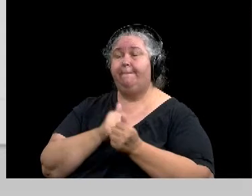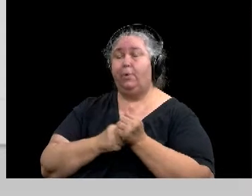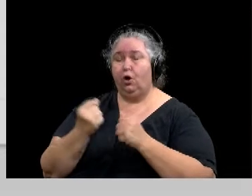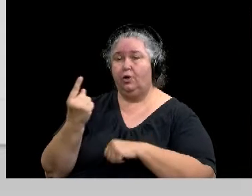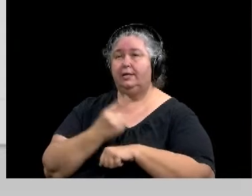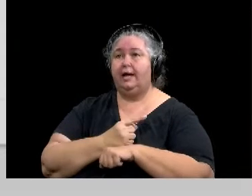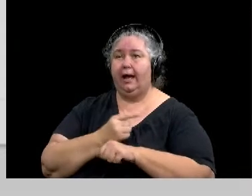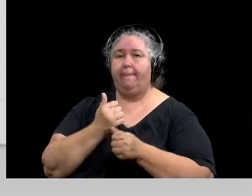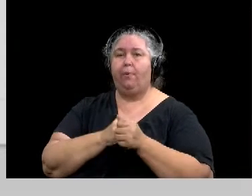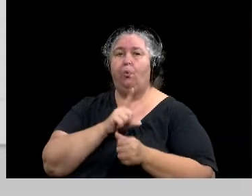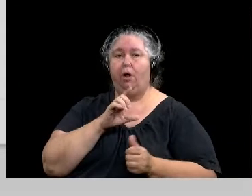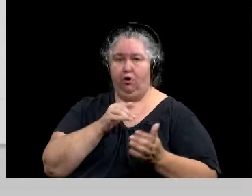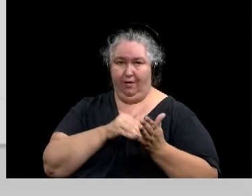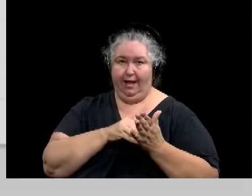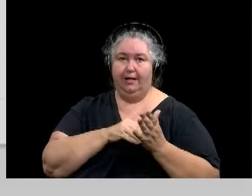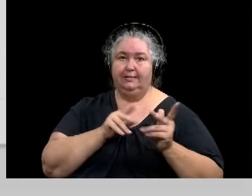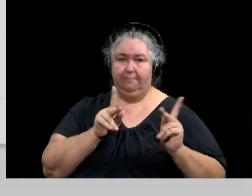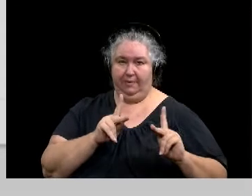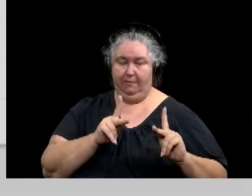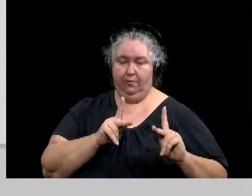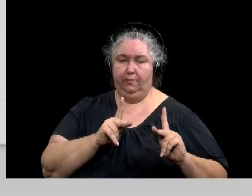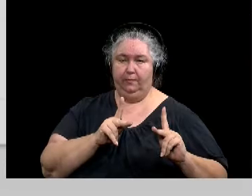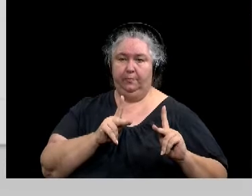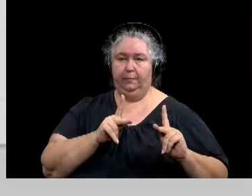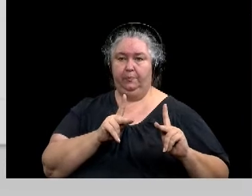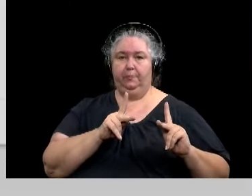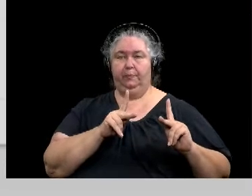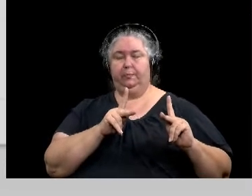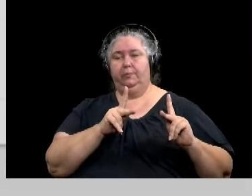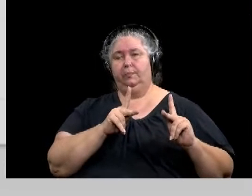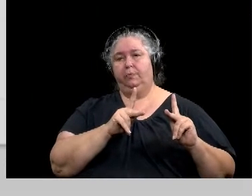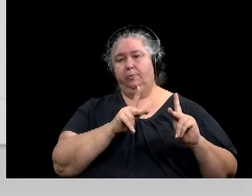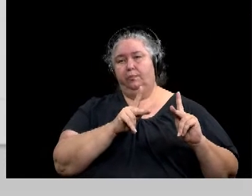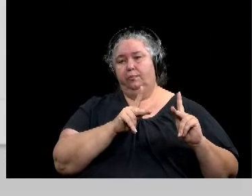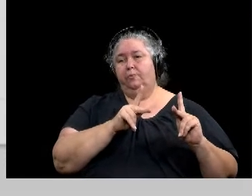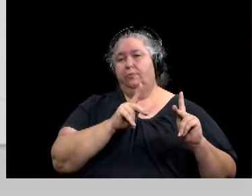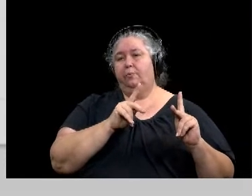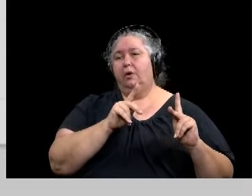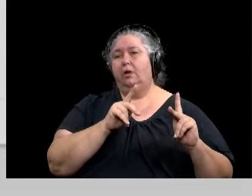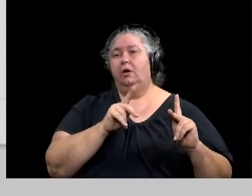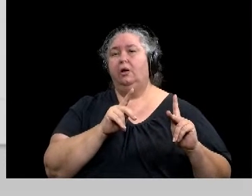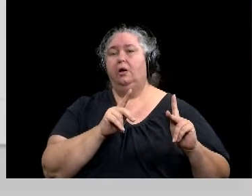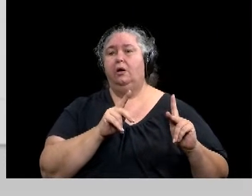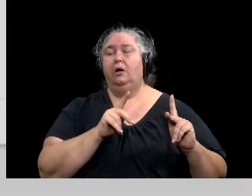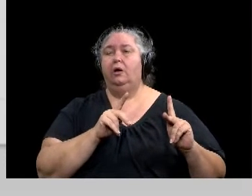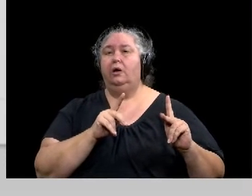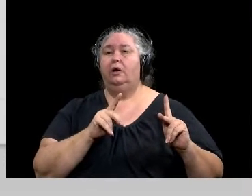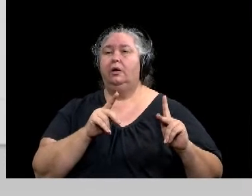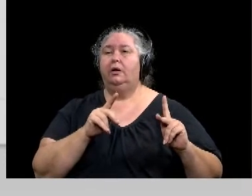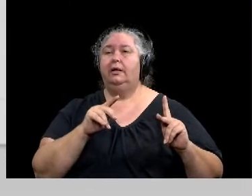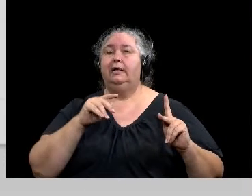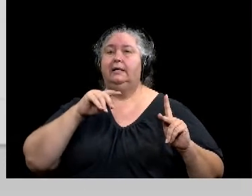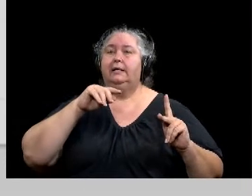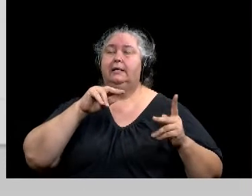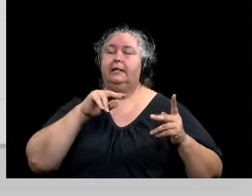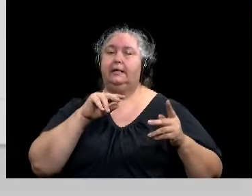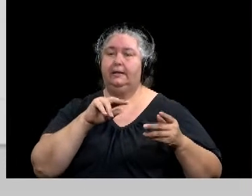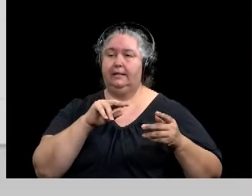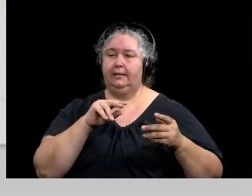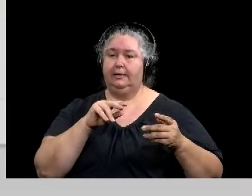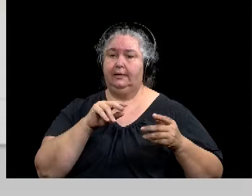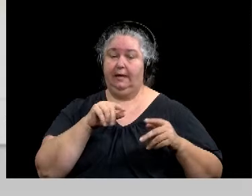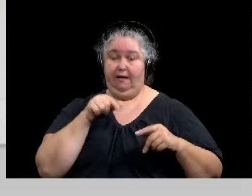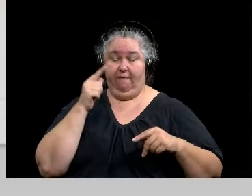día por 100.000 en populación y tenemos 73 nuevos